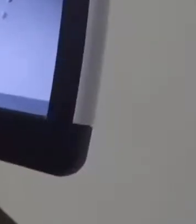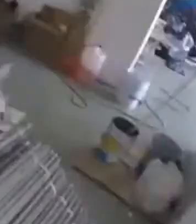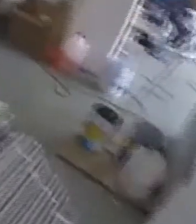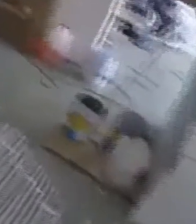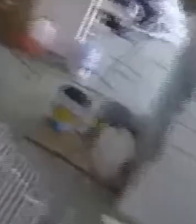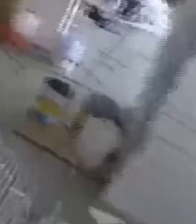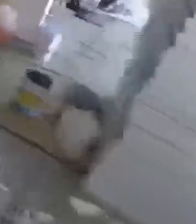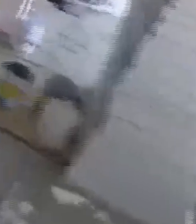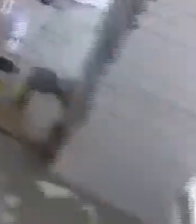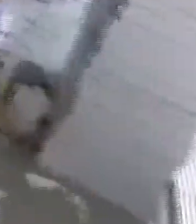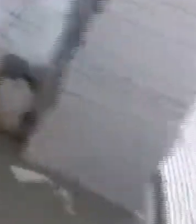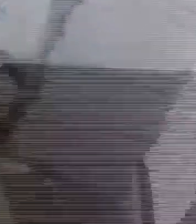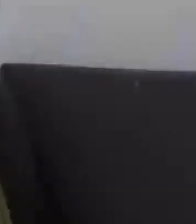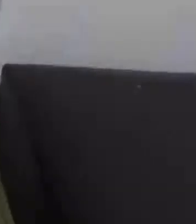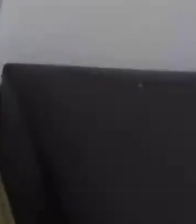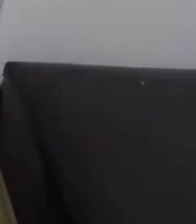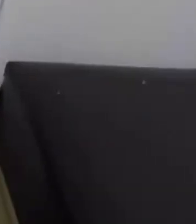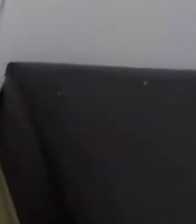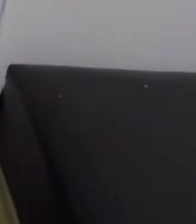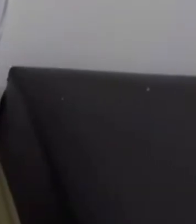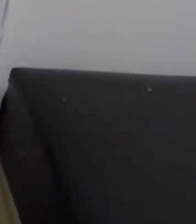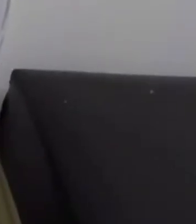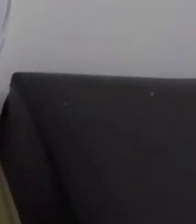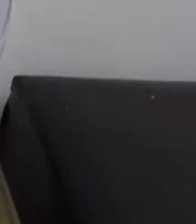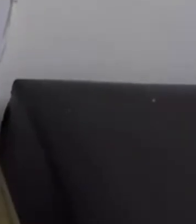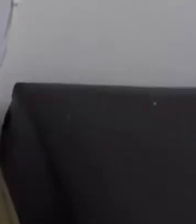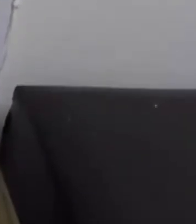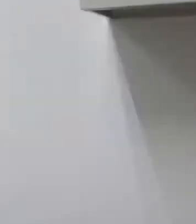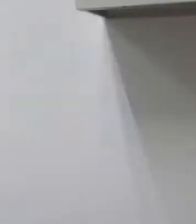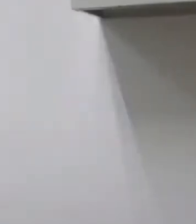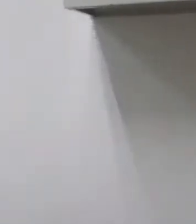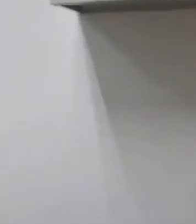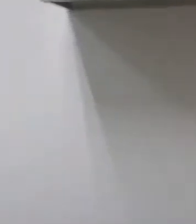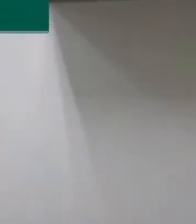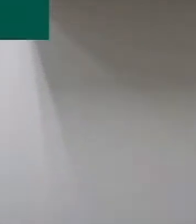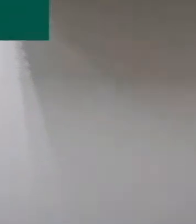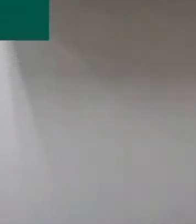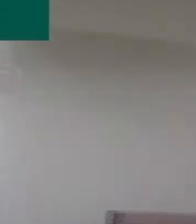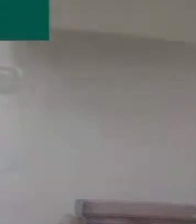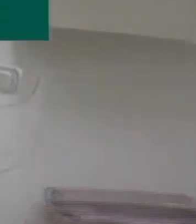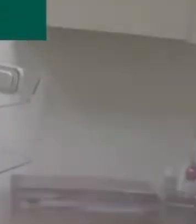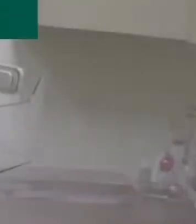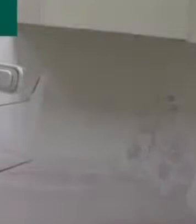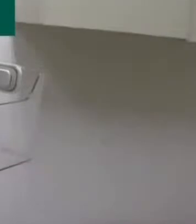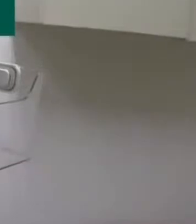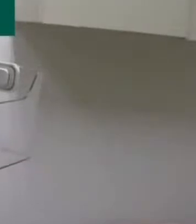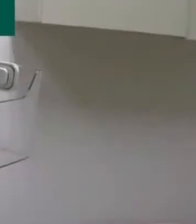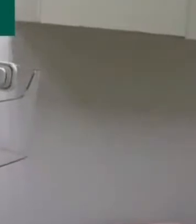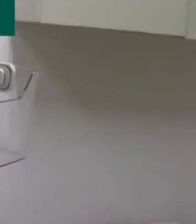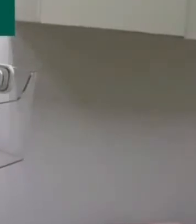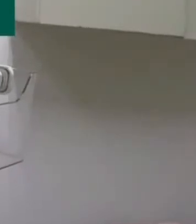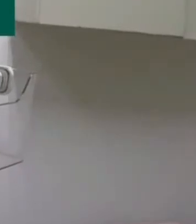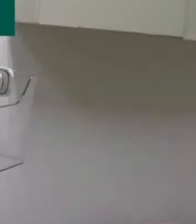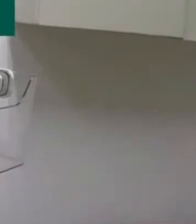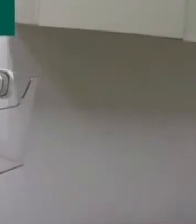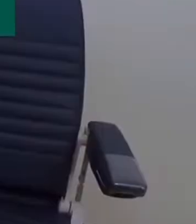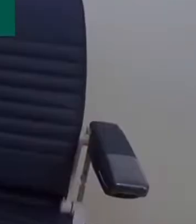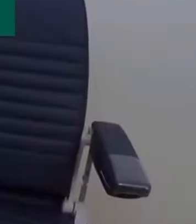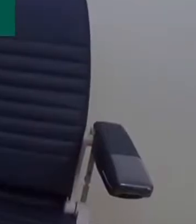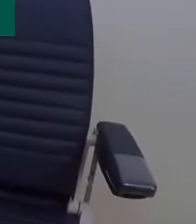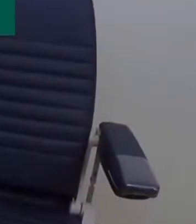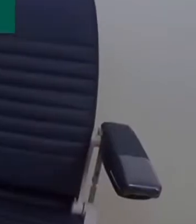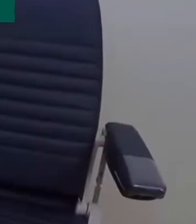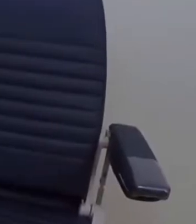y electromecánico. En equipamiento médico se ha realizado una inversión de 465.85